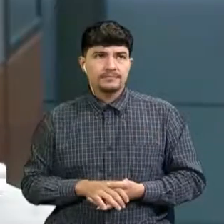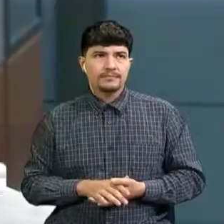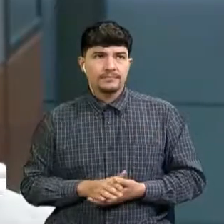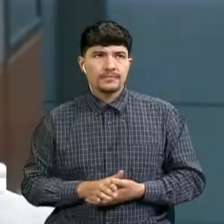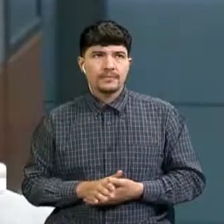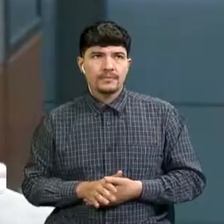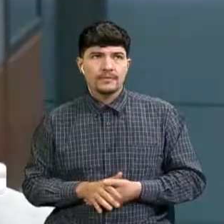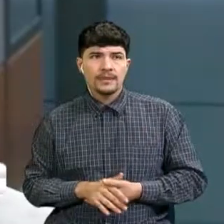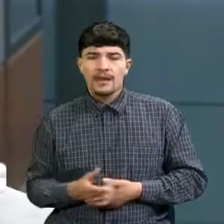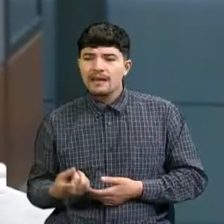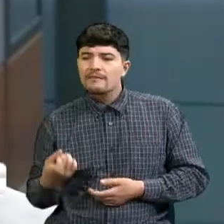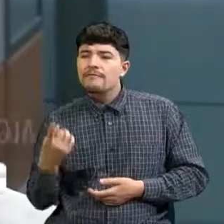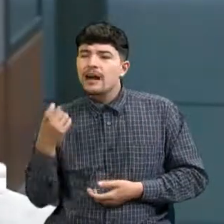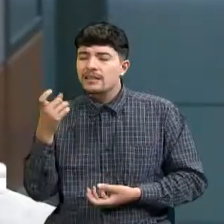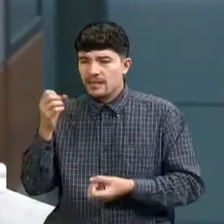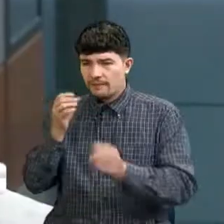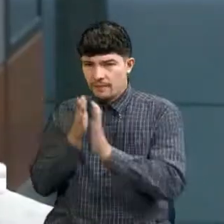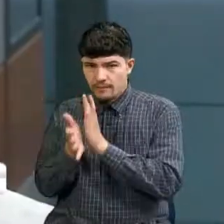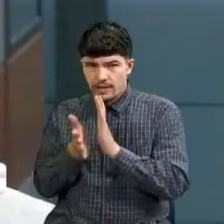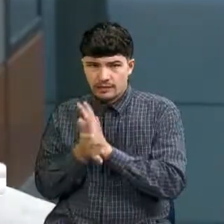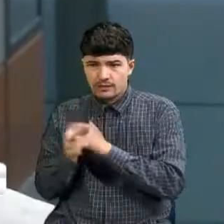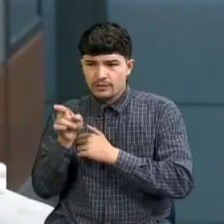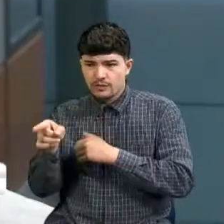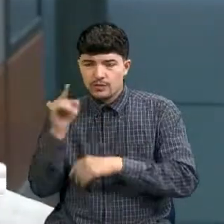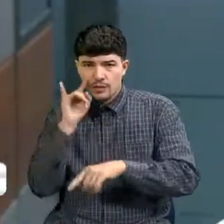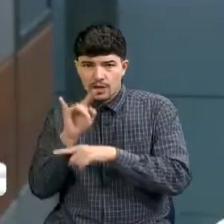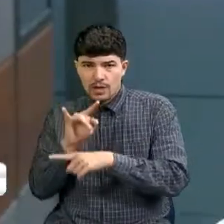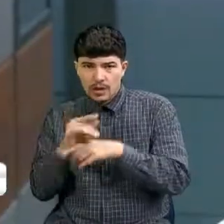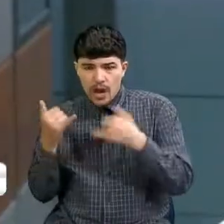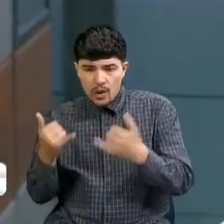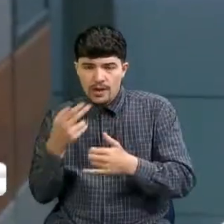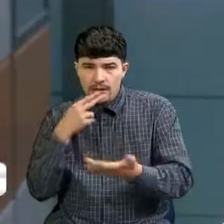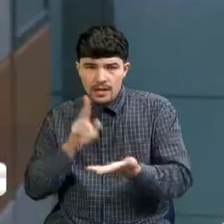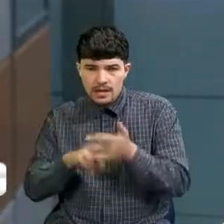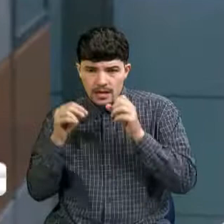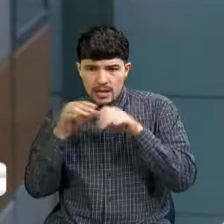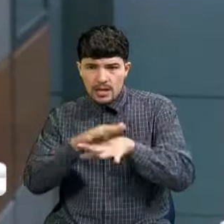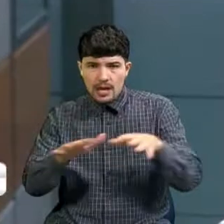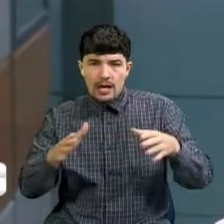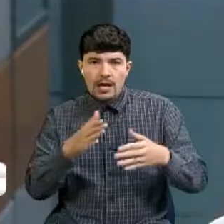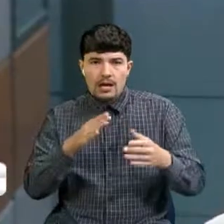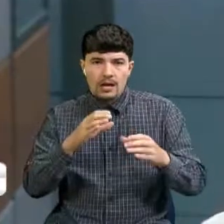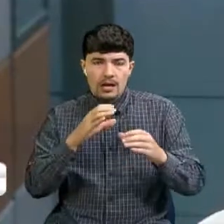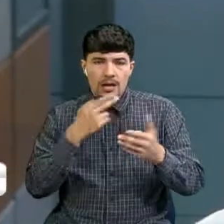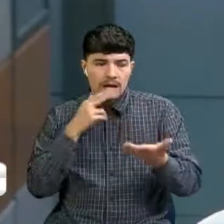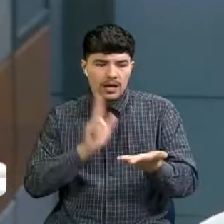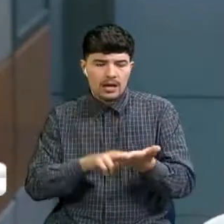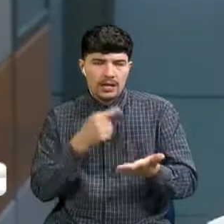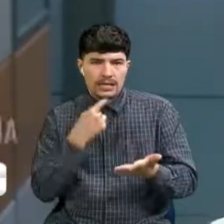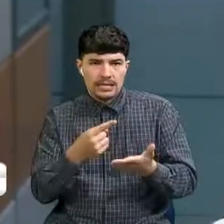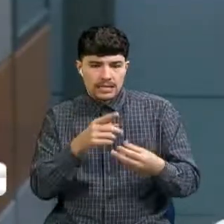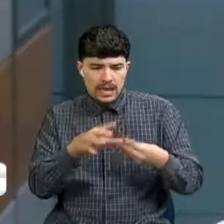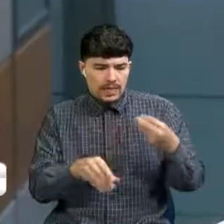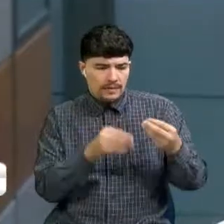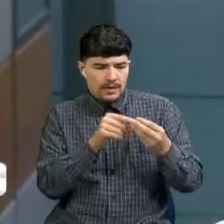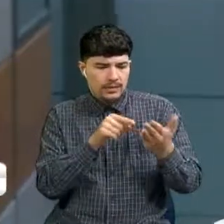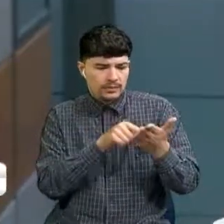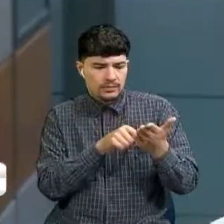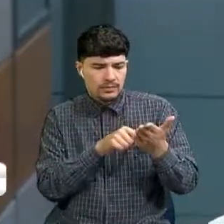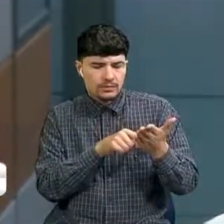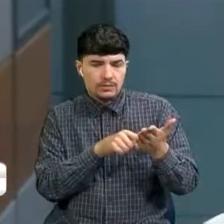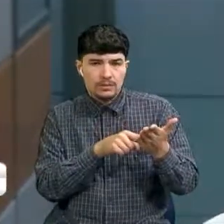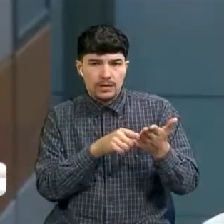gran desinformación en ese comunicado que saca la contraloría en el día de hoy este es el comunicado de la contraloría además es además de